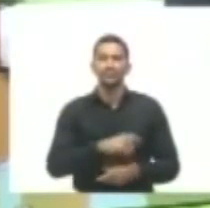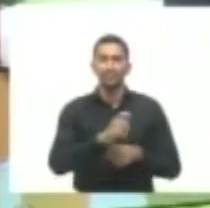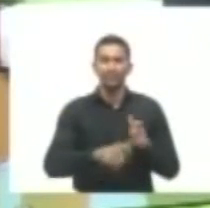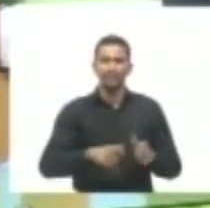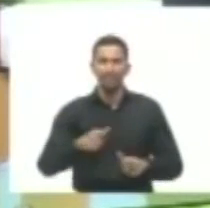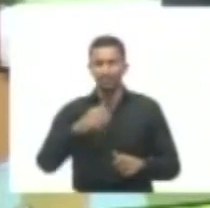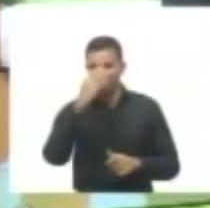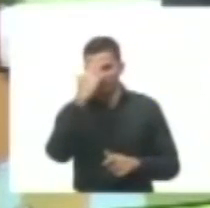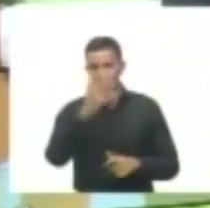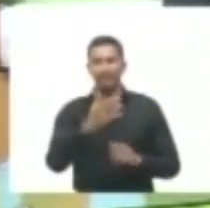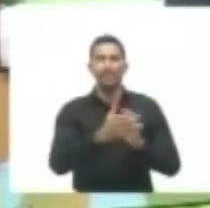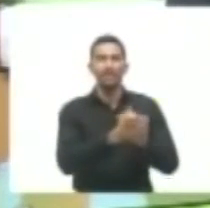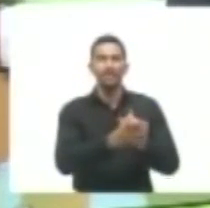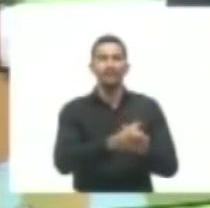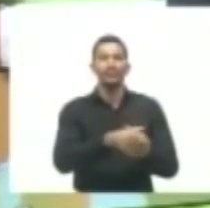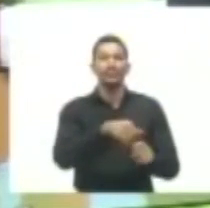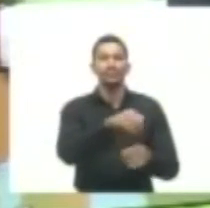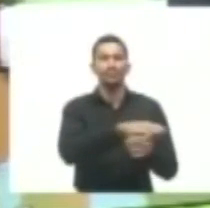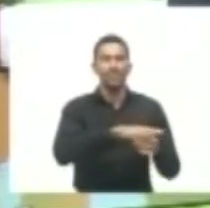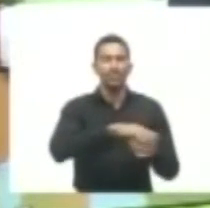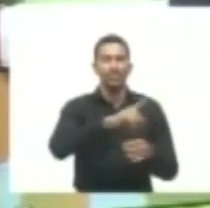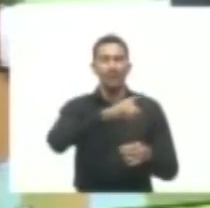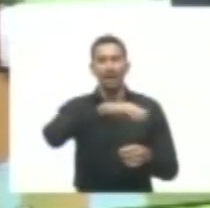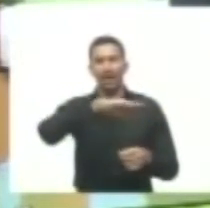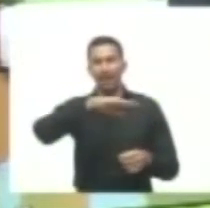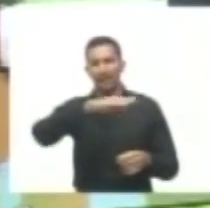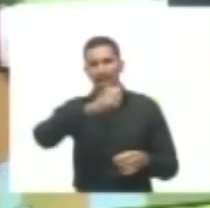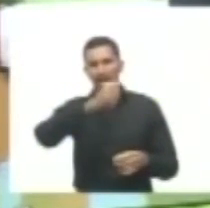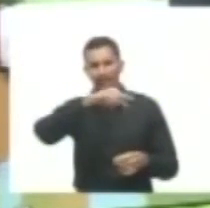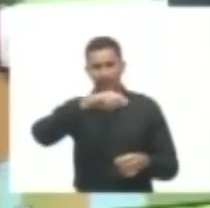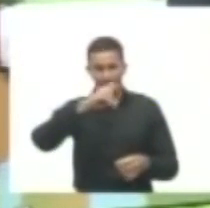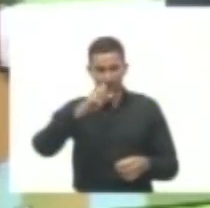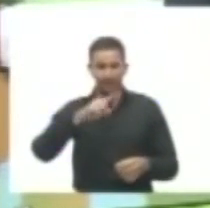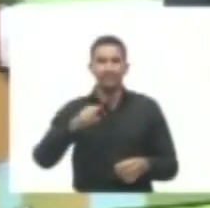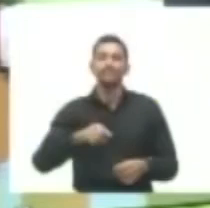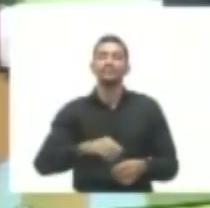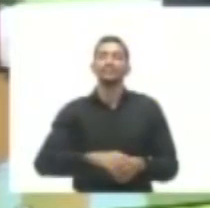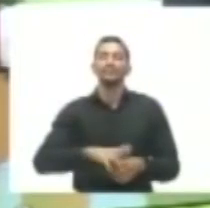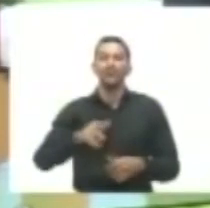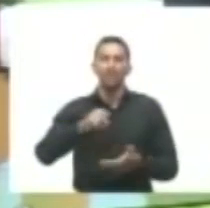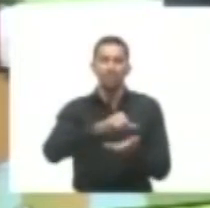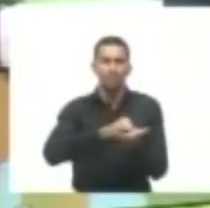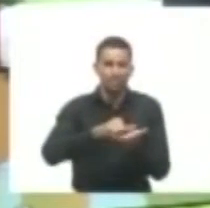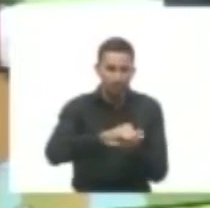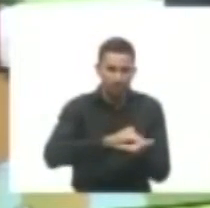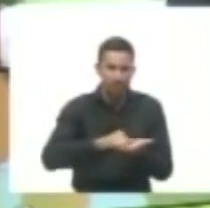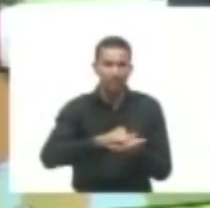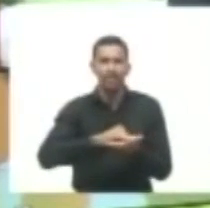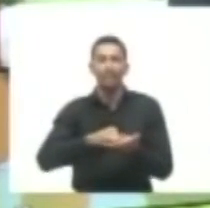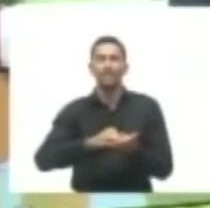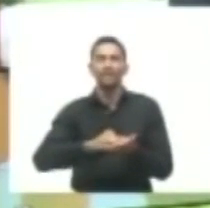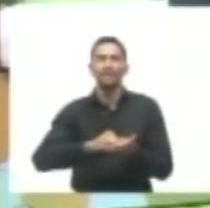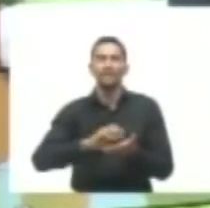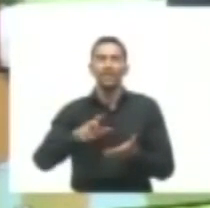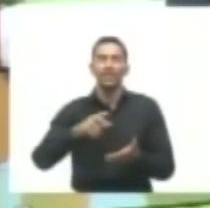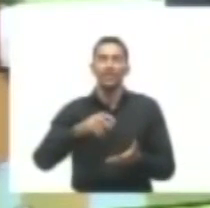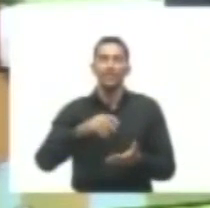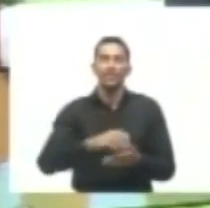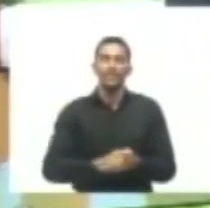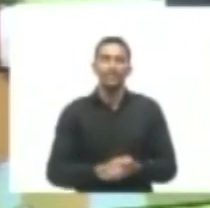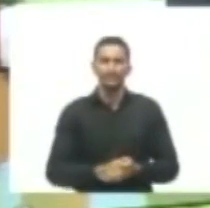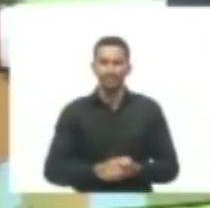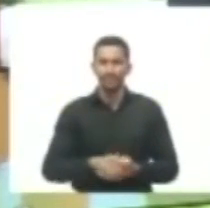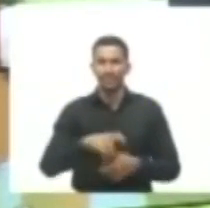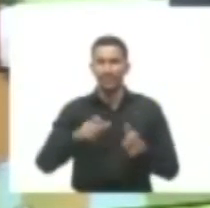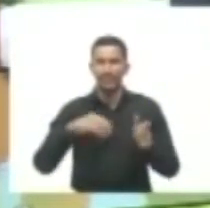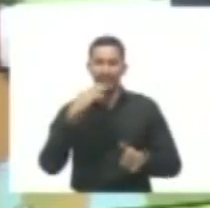barrio Los Andes, Wilmar Álvarez desde Costa Hermosa, Eneida Ramos desde Nueva York, Saúl Cortabarría, María Perea Perea, Manuel David